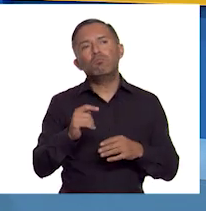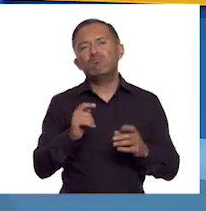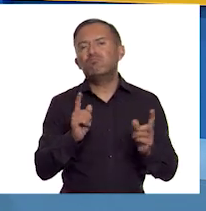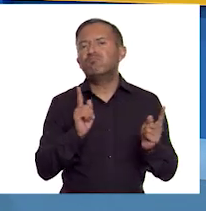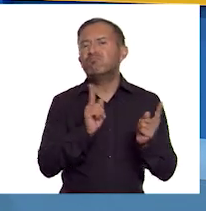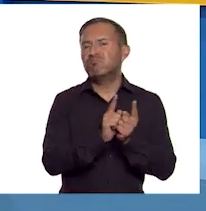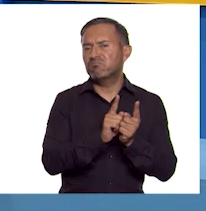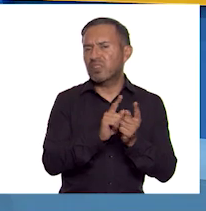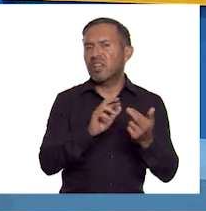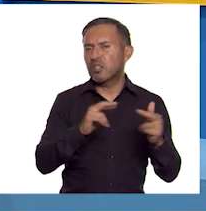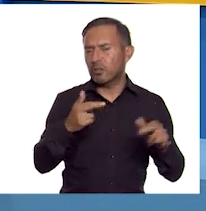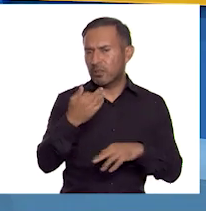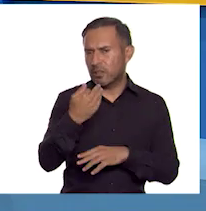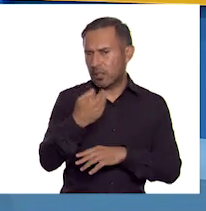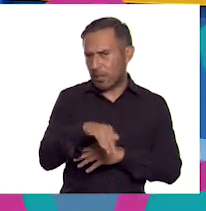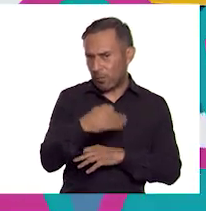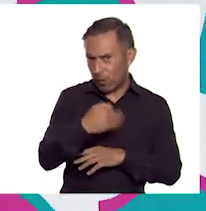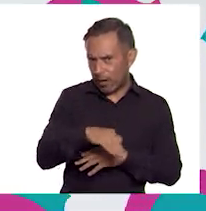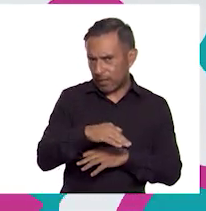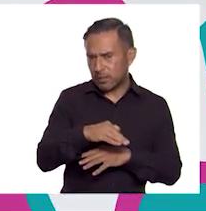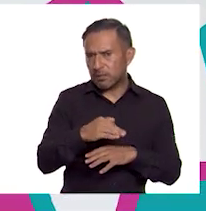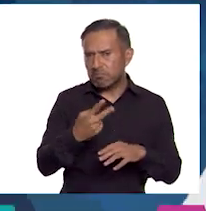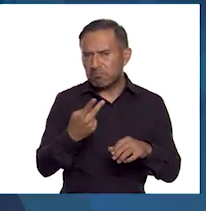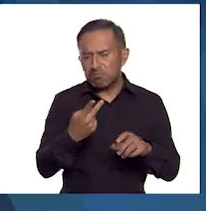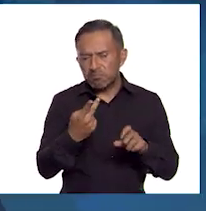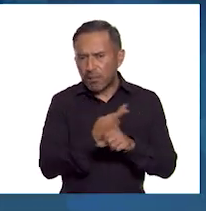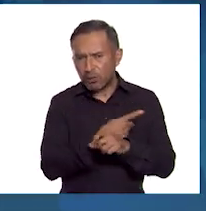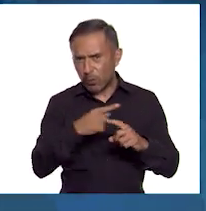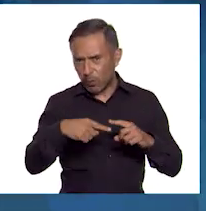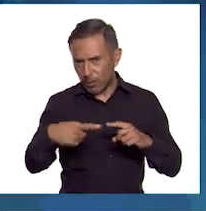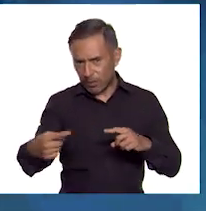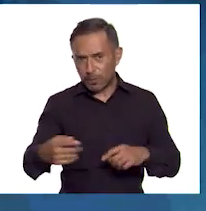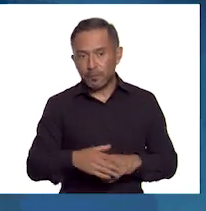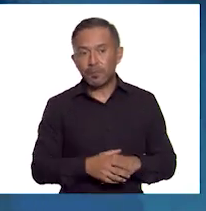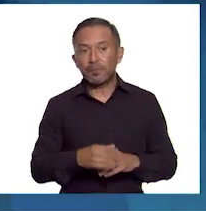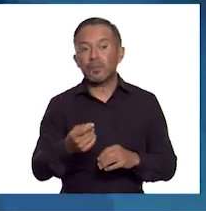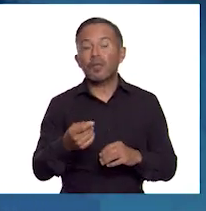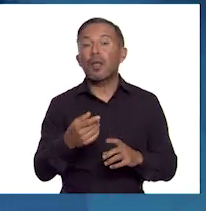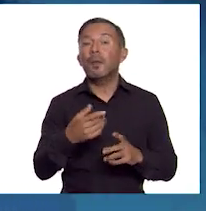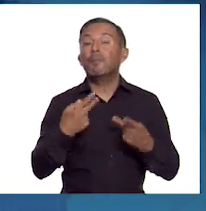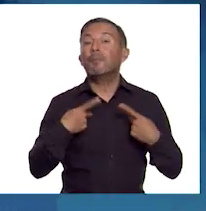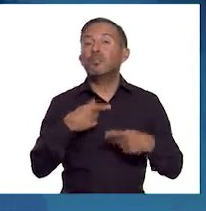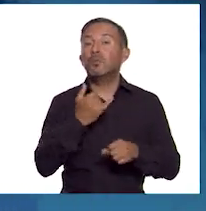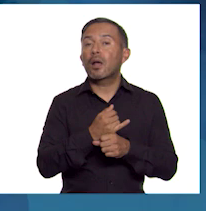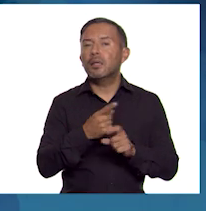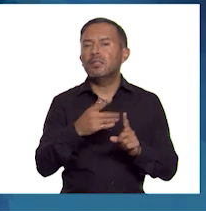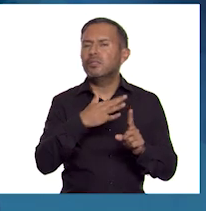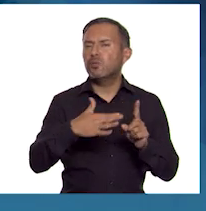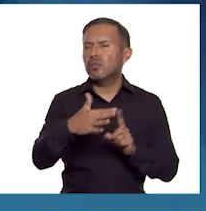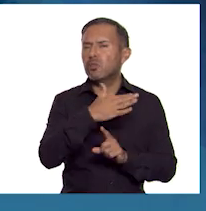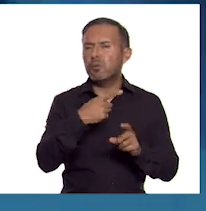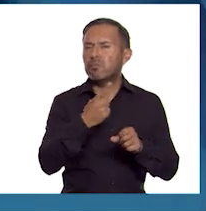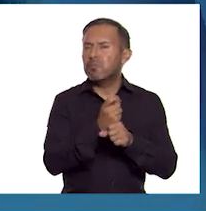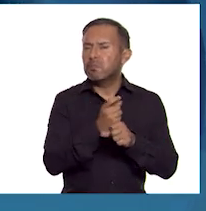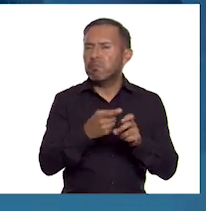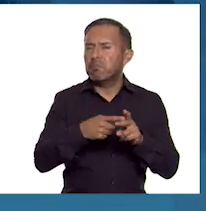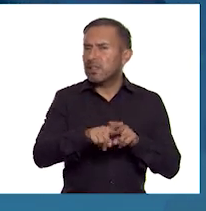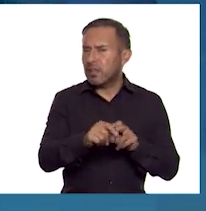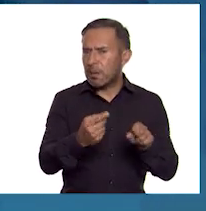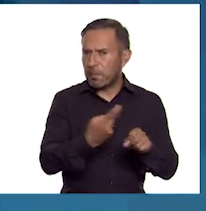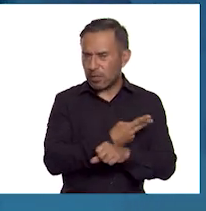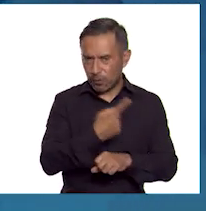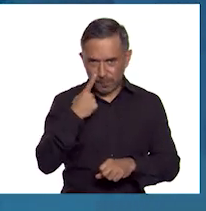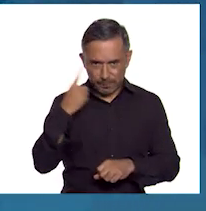y consecuencia entre los acontecimientos. La situación inicial de los personajes es la siguiente.